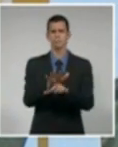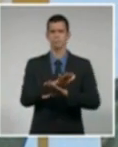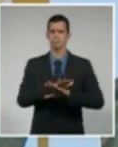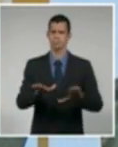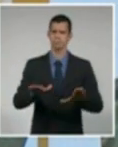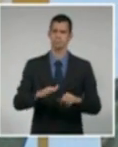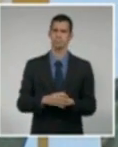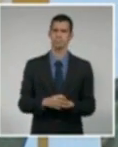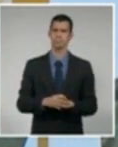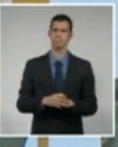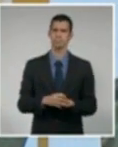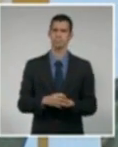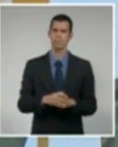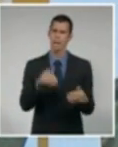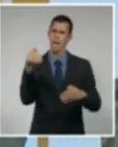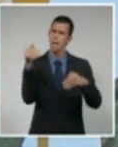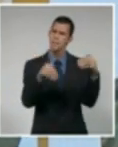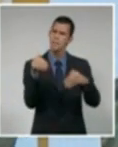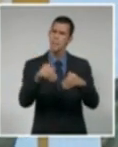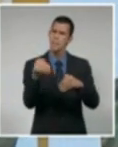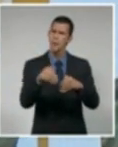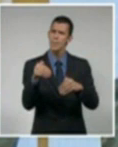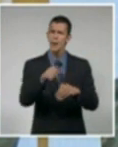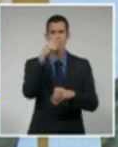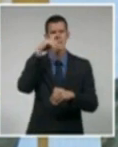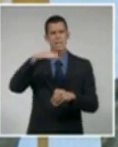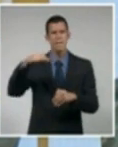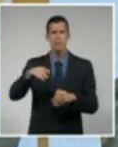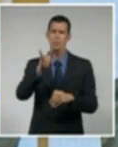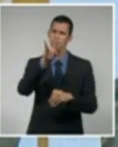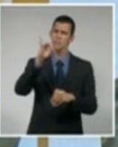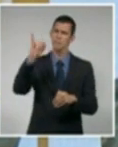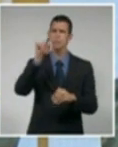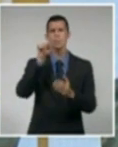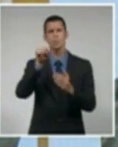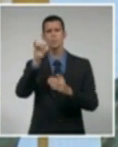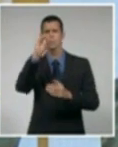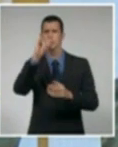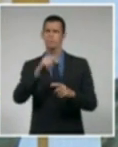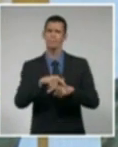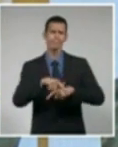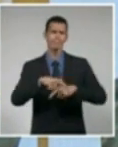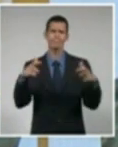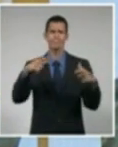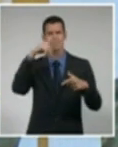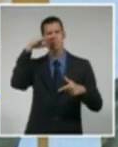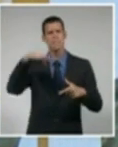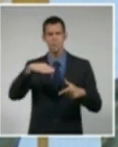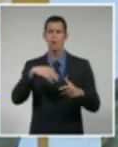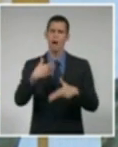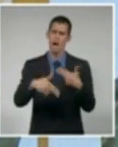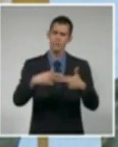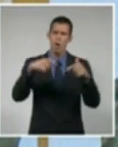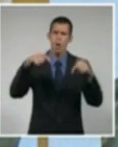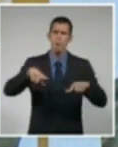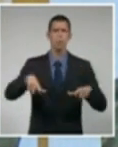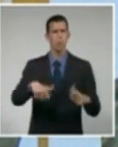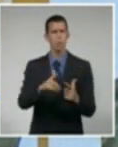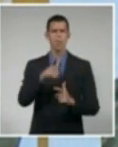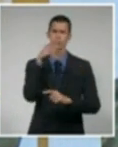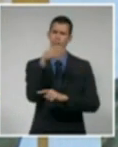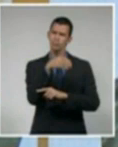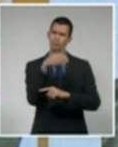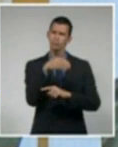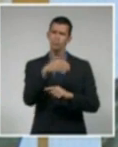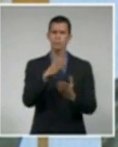de 96.6, una excelente asistencia a clases en el día de hoy, donde ha primado de